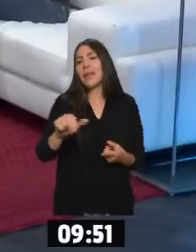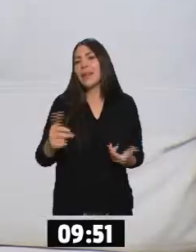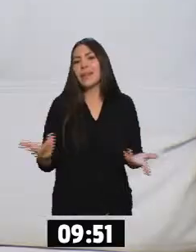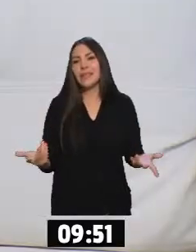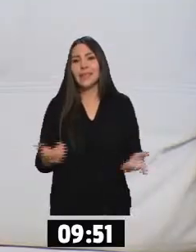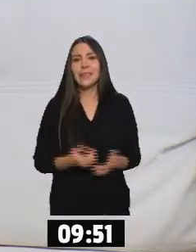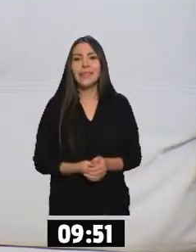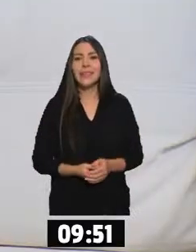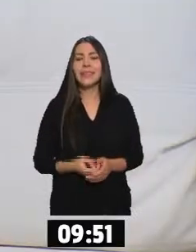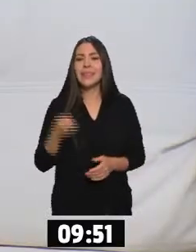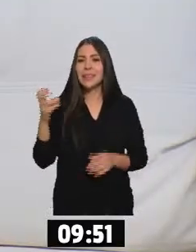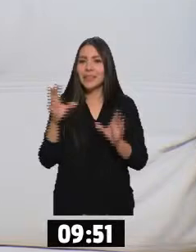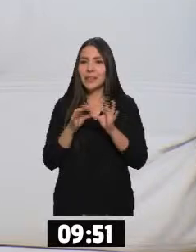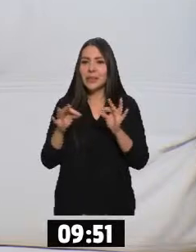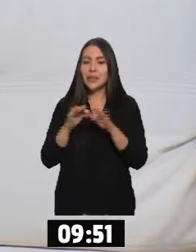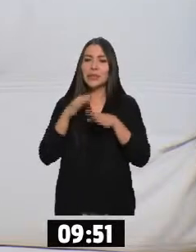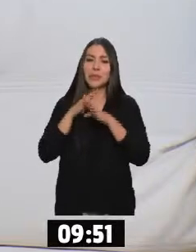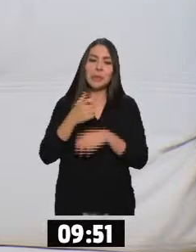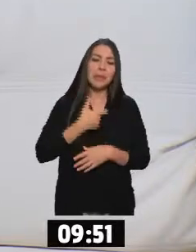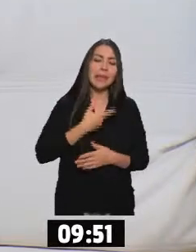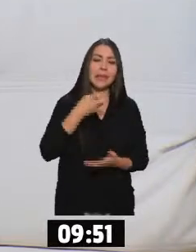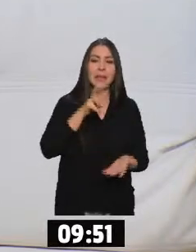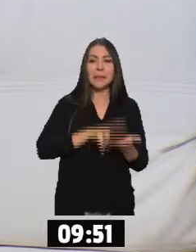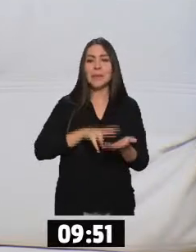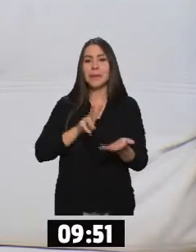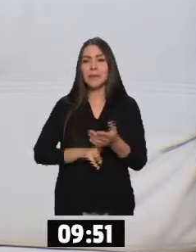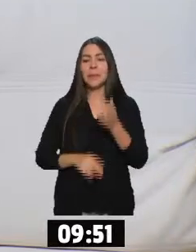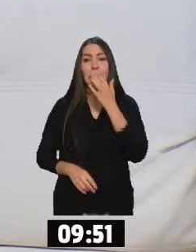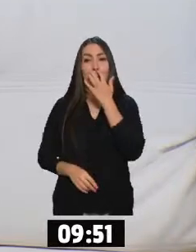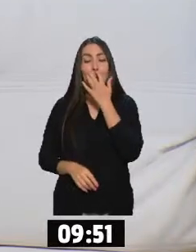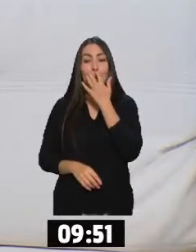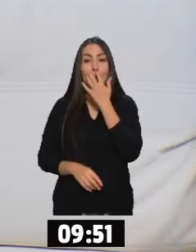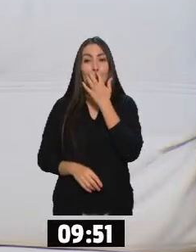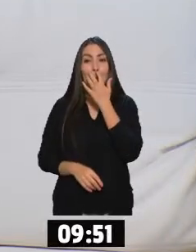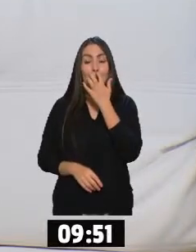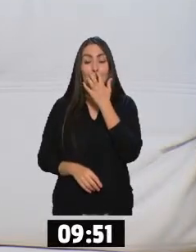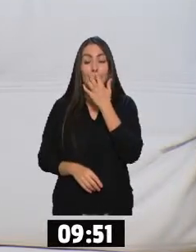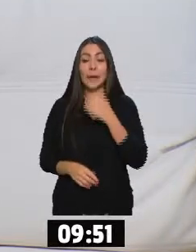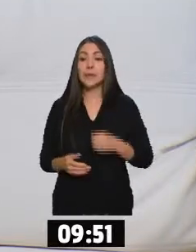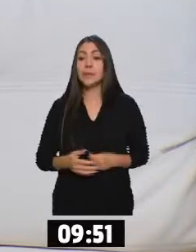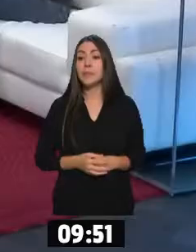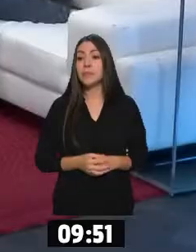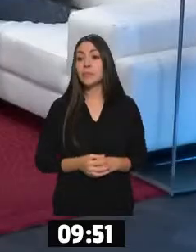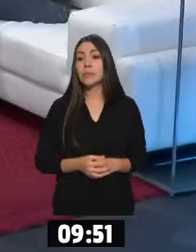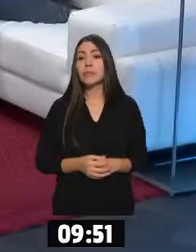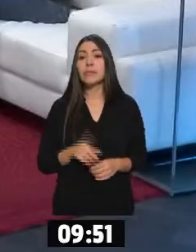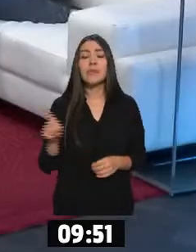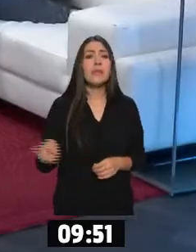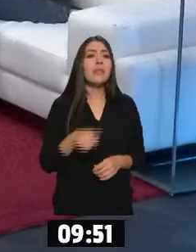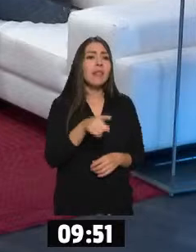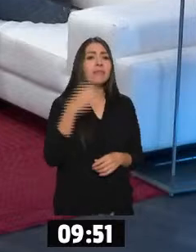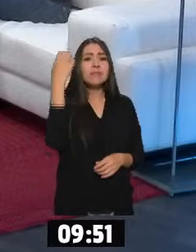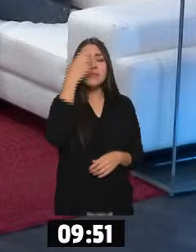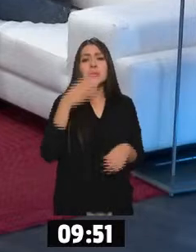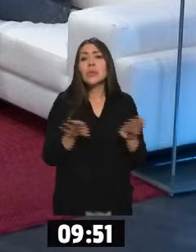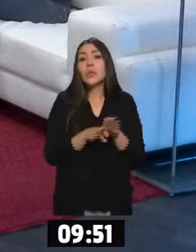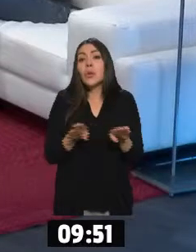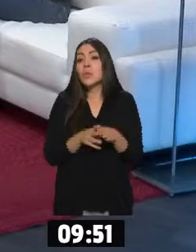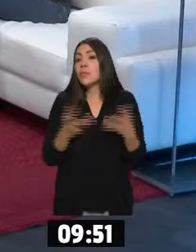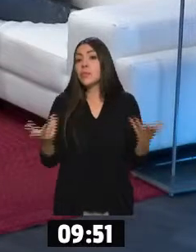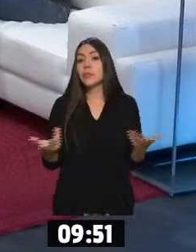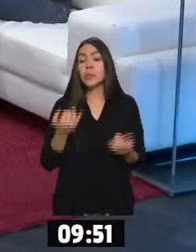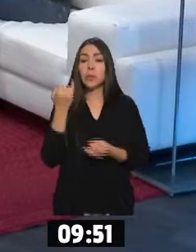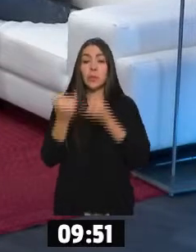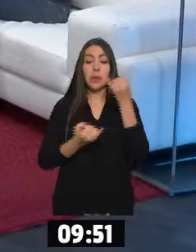de hablar de las medallas y... Sí, déjelo así, maestro, déjelo. Pero entonces, ¿cómo los juzgarías? ¿Fueron unos buenos Juegos